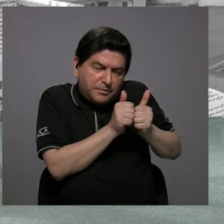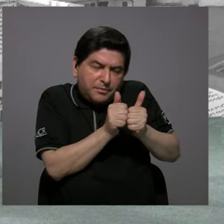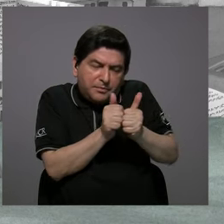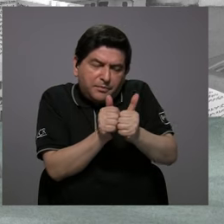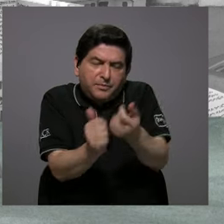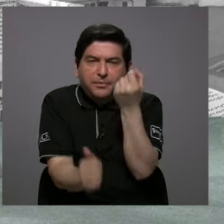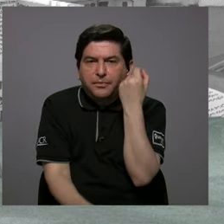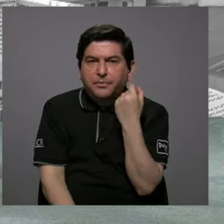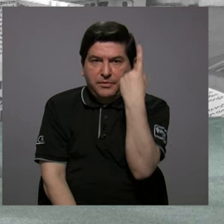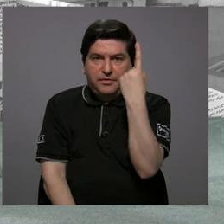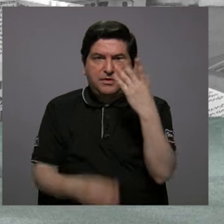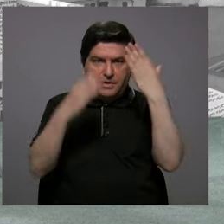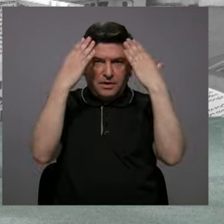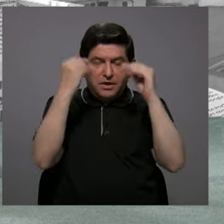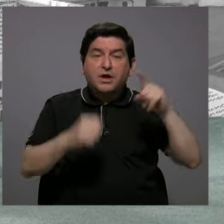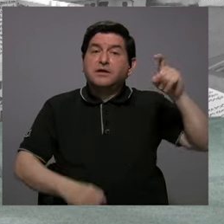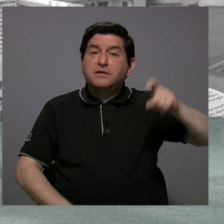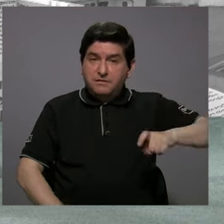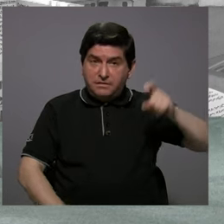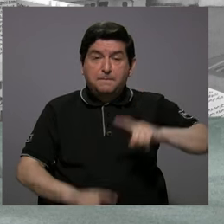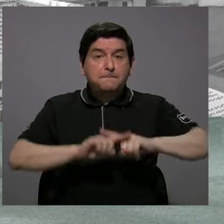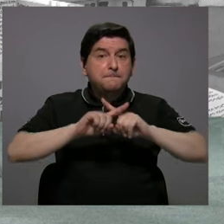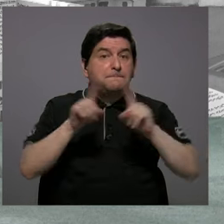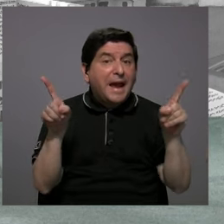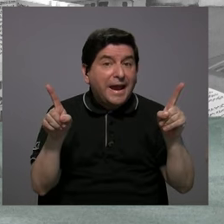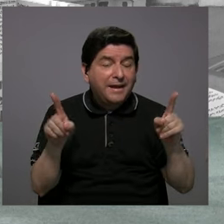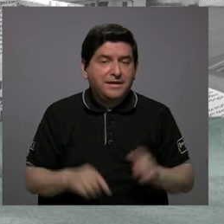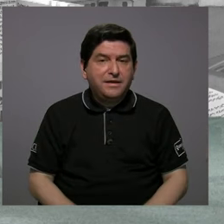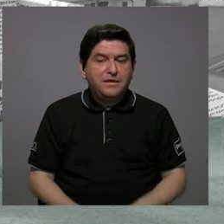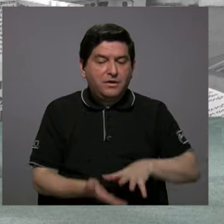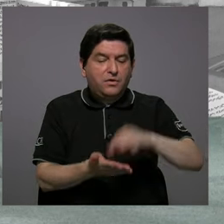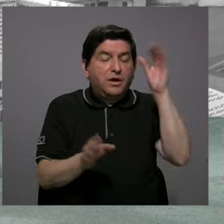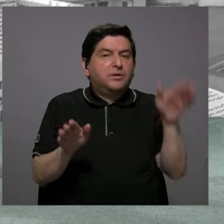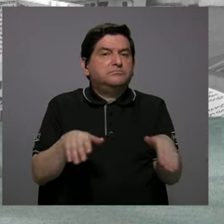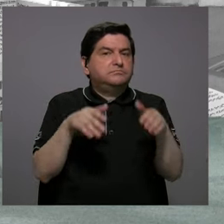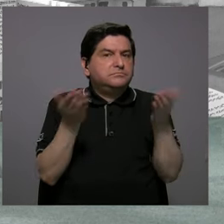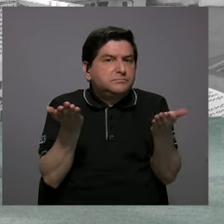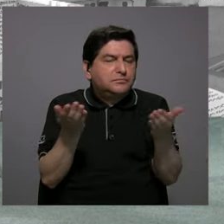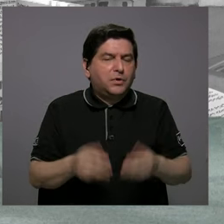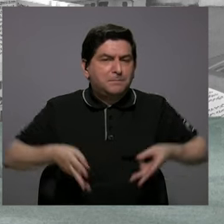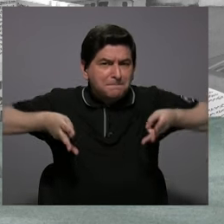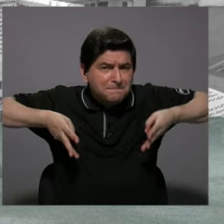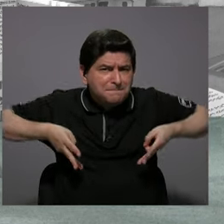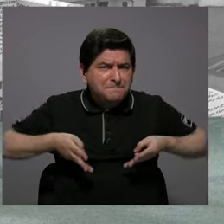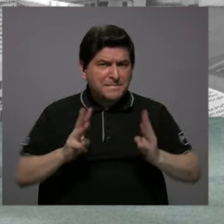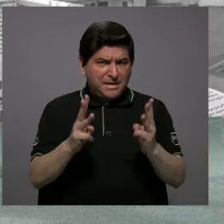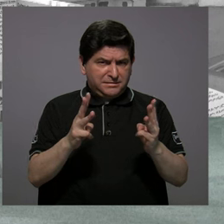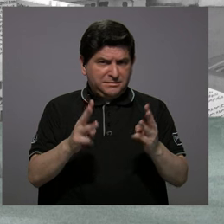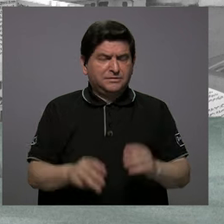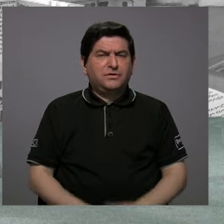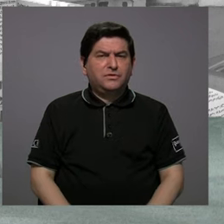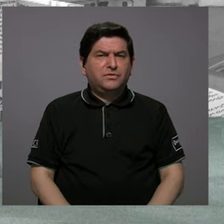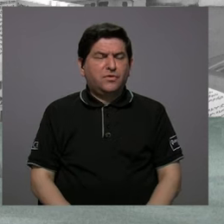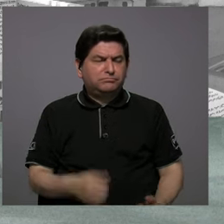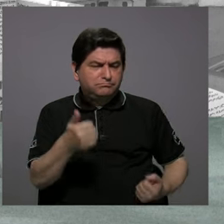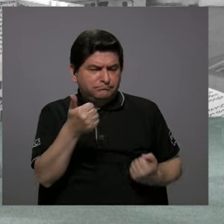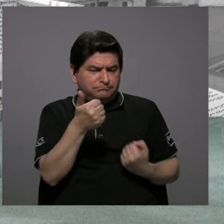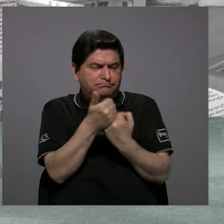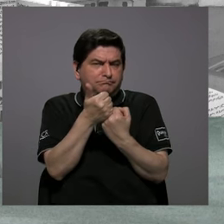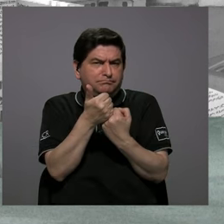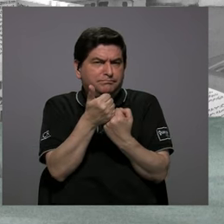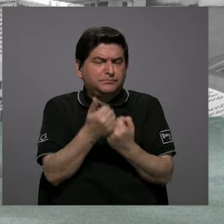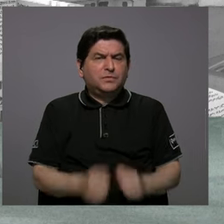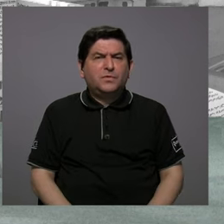en que entiendan que la información es necesaria pero hay que aprender a hacerlo esto tiene una metodología que tiene un resguardo